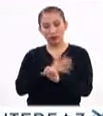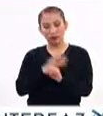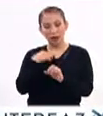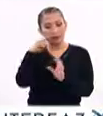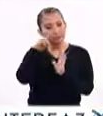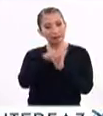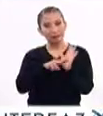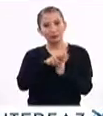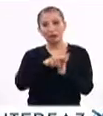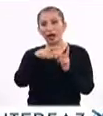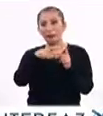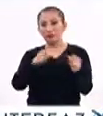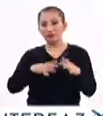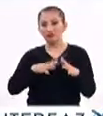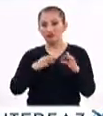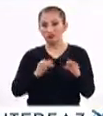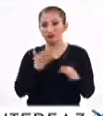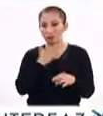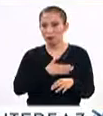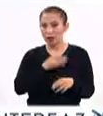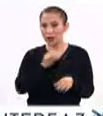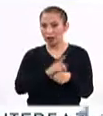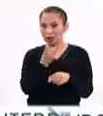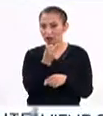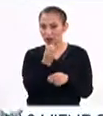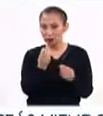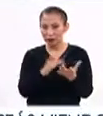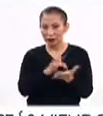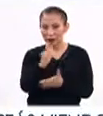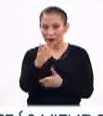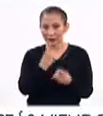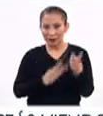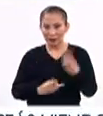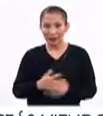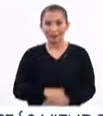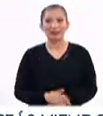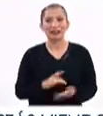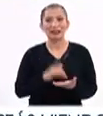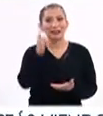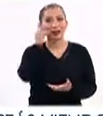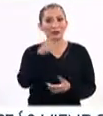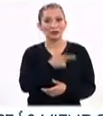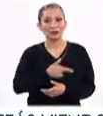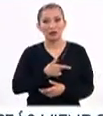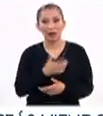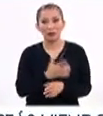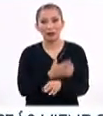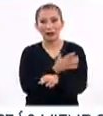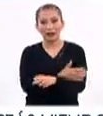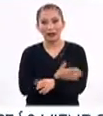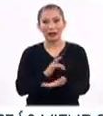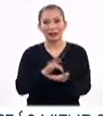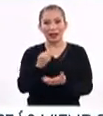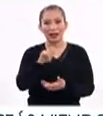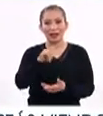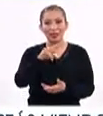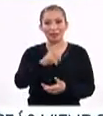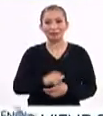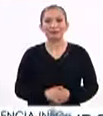de la Fundación Japón. Muy buenos días, bienvenidas a las dos. Muchas gracias por estar con nosotros. Gracias, director, un placer. Gracias por acompañarnos. Gracias,